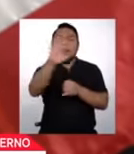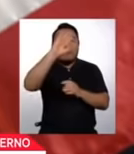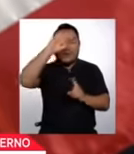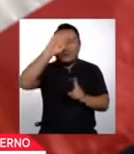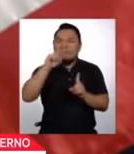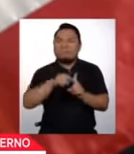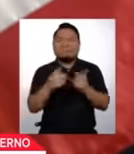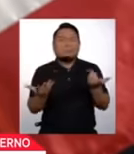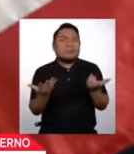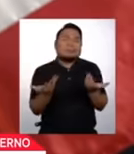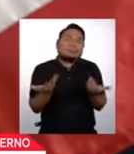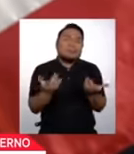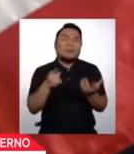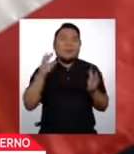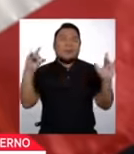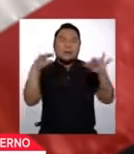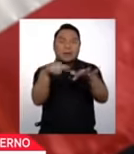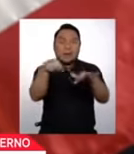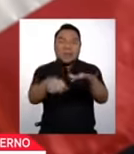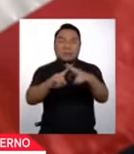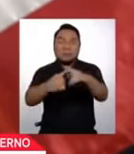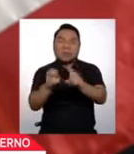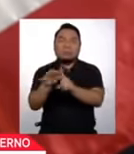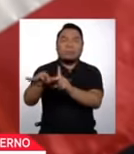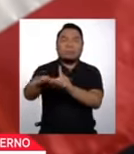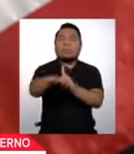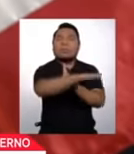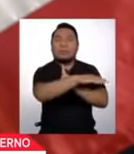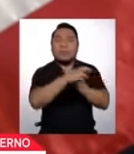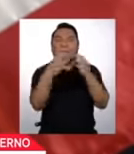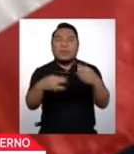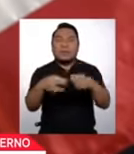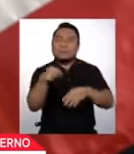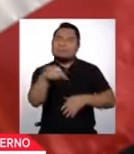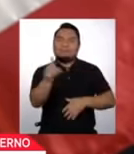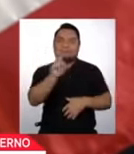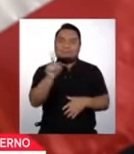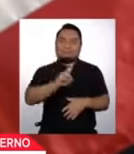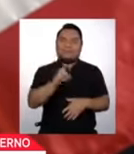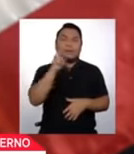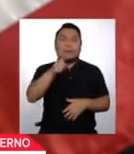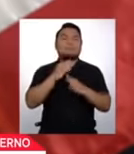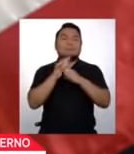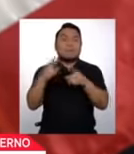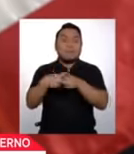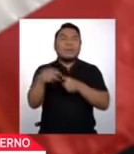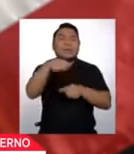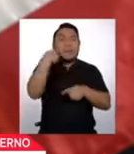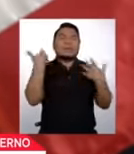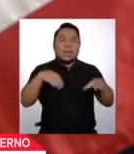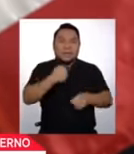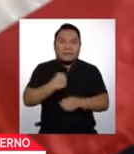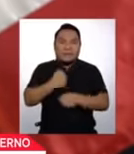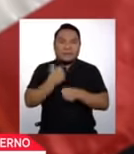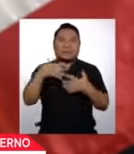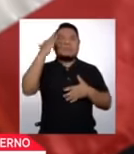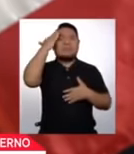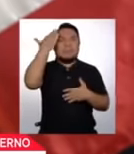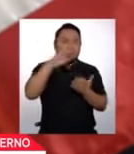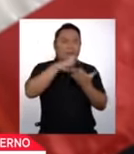enfermedades sean focos de contagio en los mercados. Eso tenemos que evitarlo y vamos a trabajar en ese